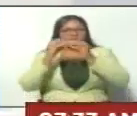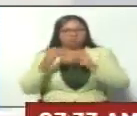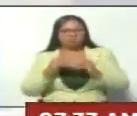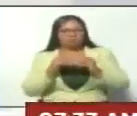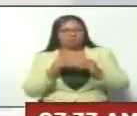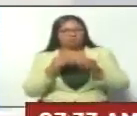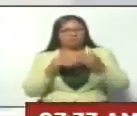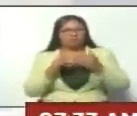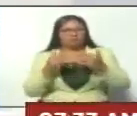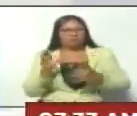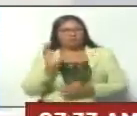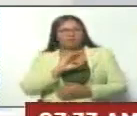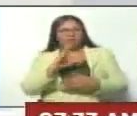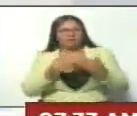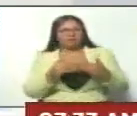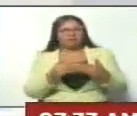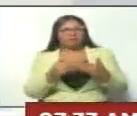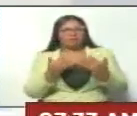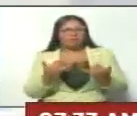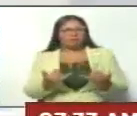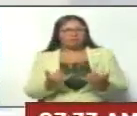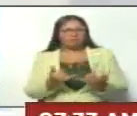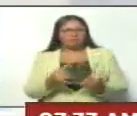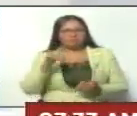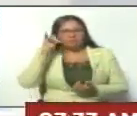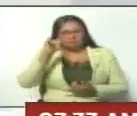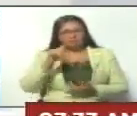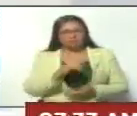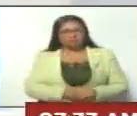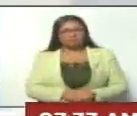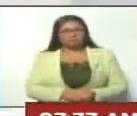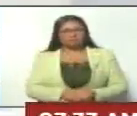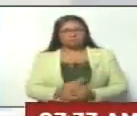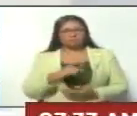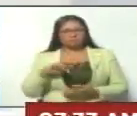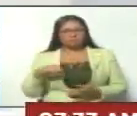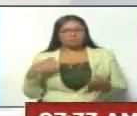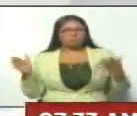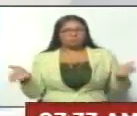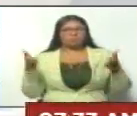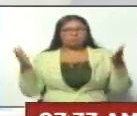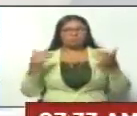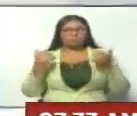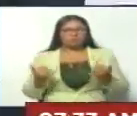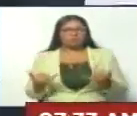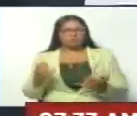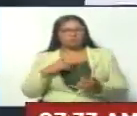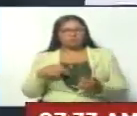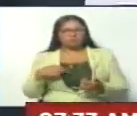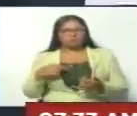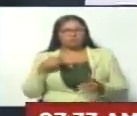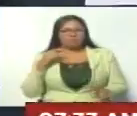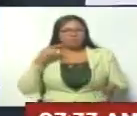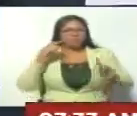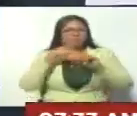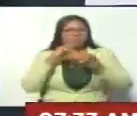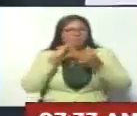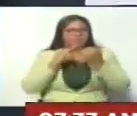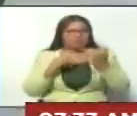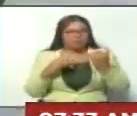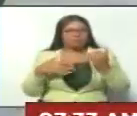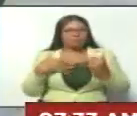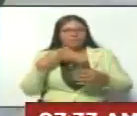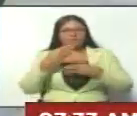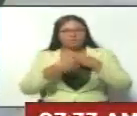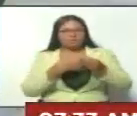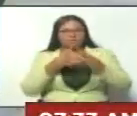de Caracas hasta Yaracuy. Nosotros hemos exhortado a las autoridades nacionales para que su destino final cumpla con